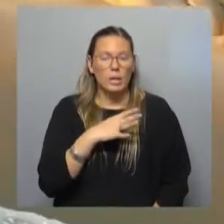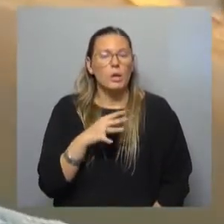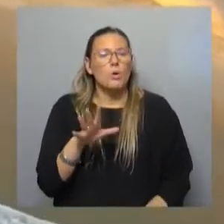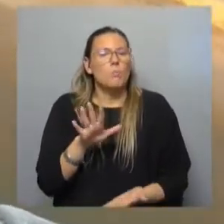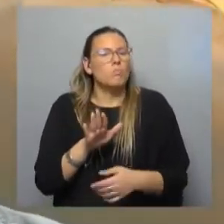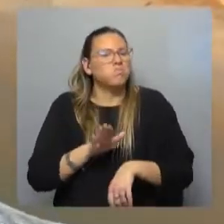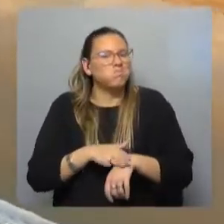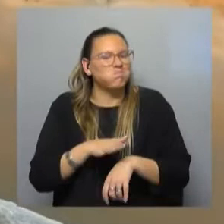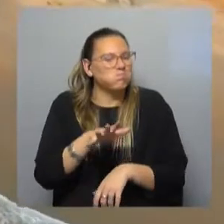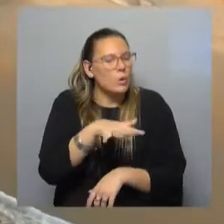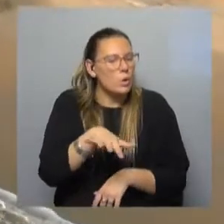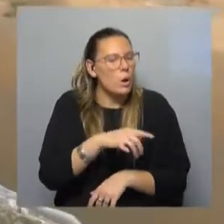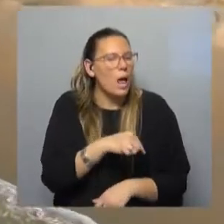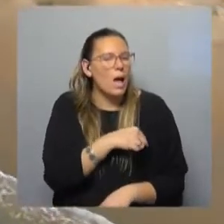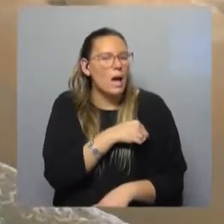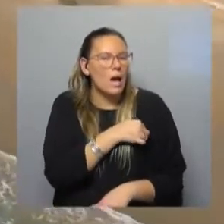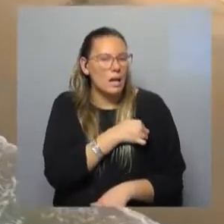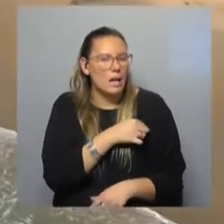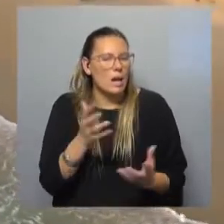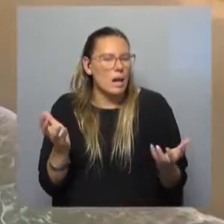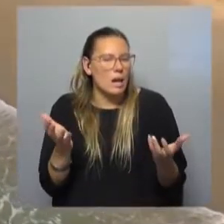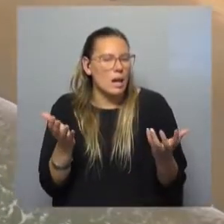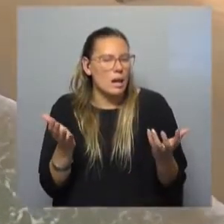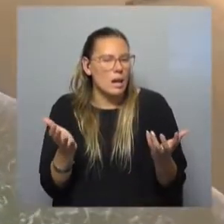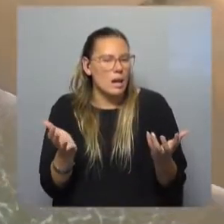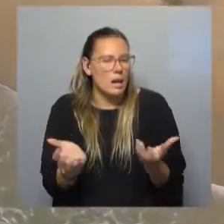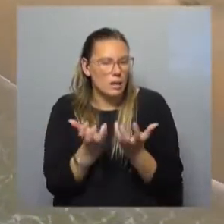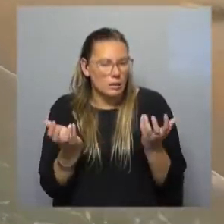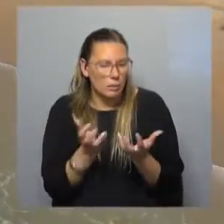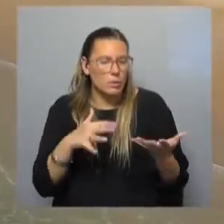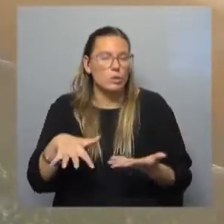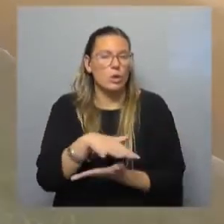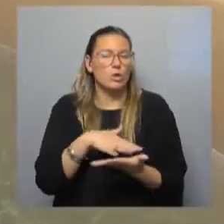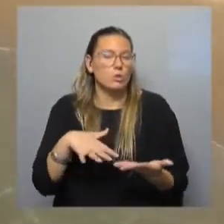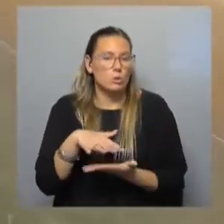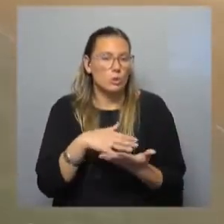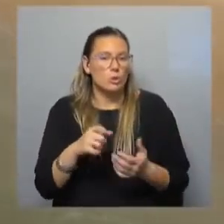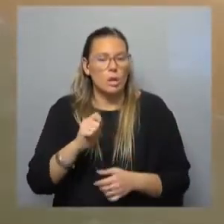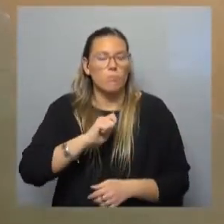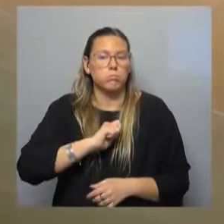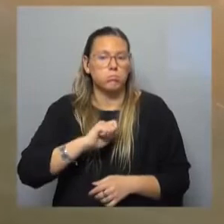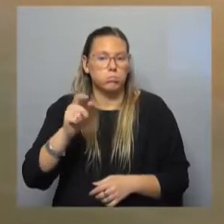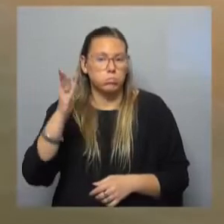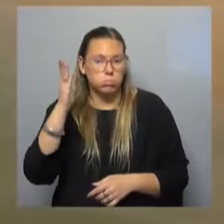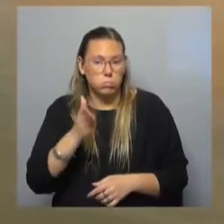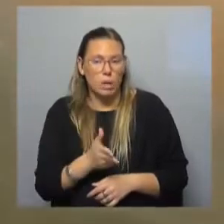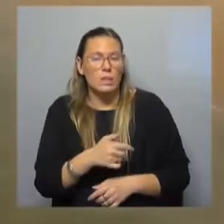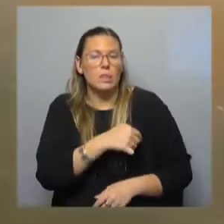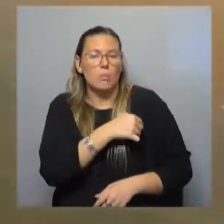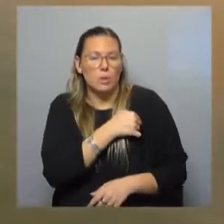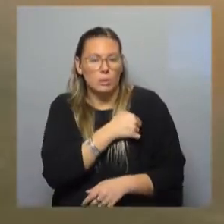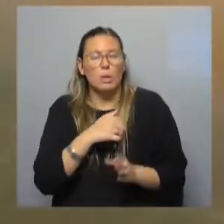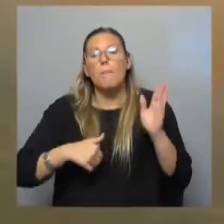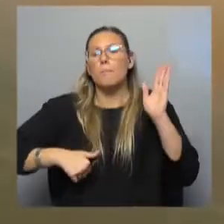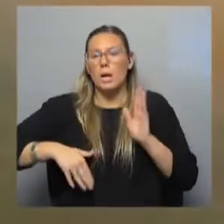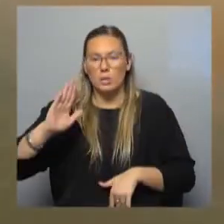de calentamiento. Es una zona en la cual las tasas de incremento de la temperatura son mucho